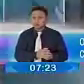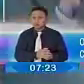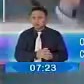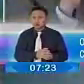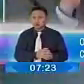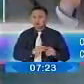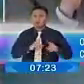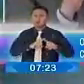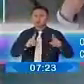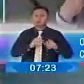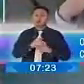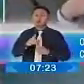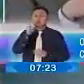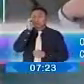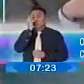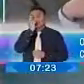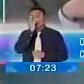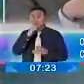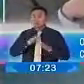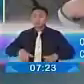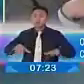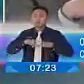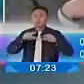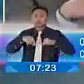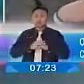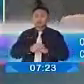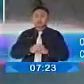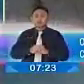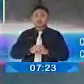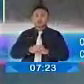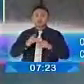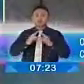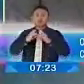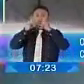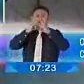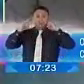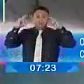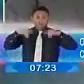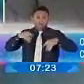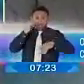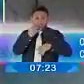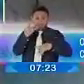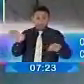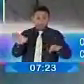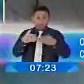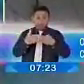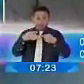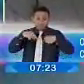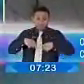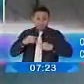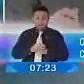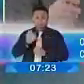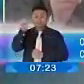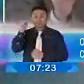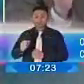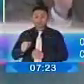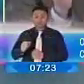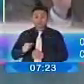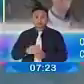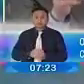sectores más golpeados dentro de la pandemia, se han cerrado florícolas, se han perdido miles de fuentes de empleo, específicamente en la Sierra